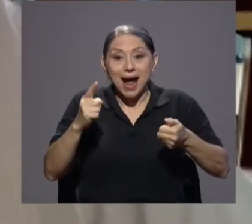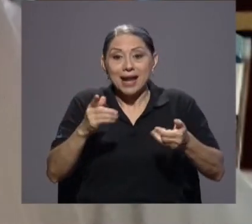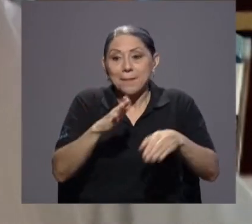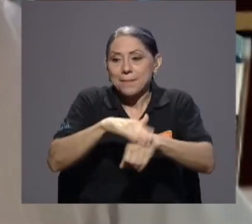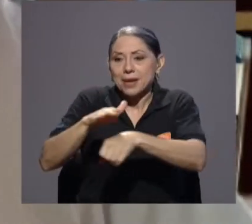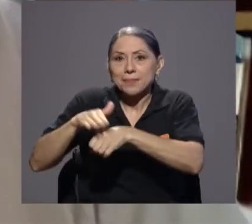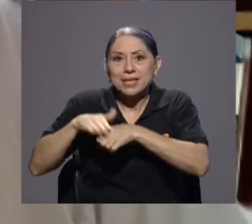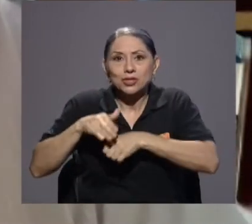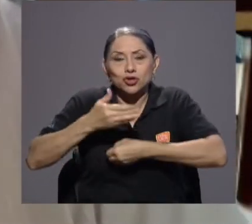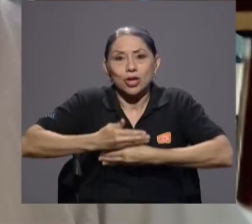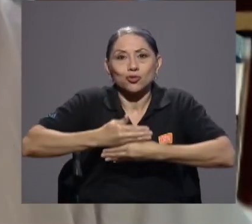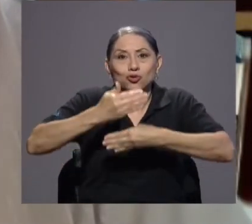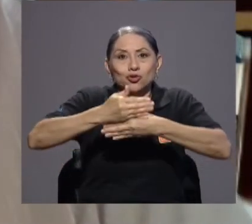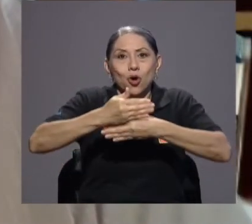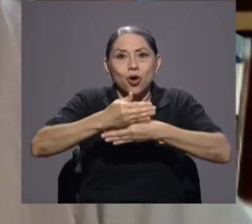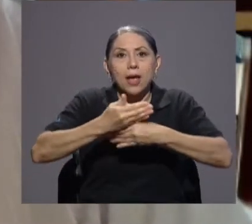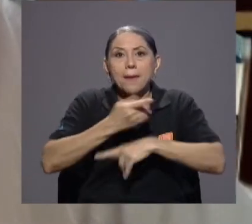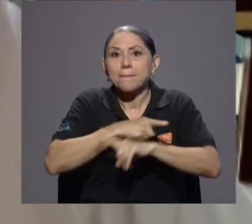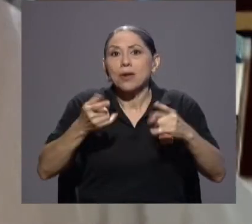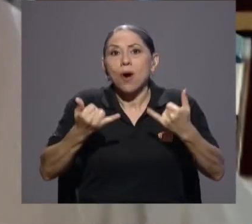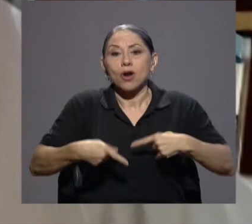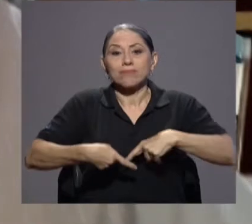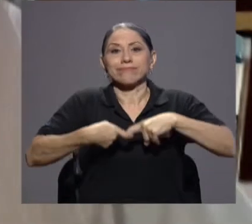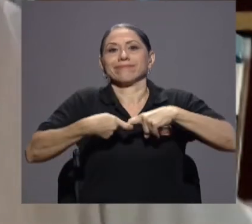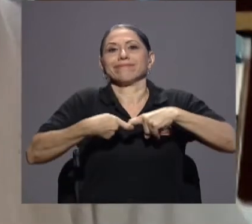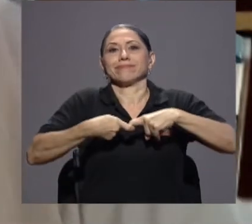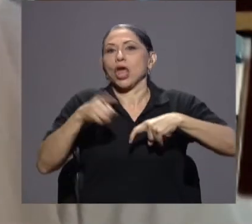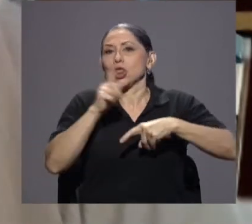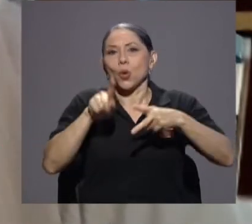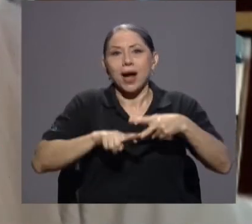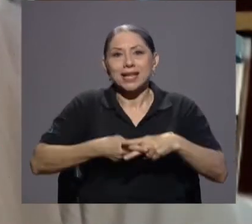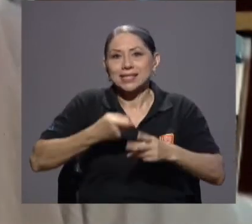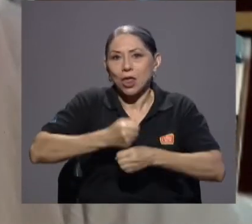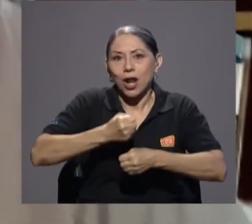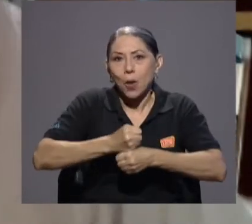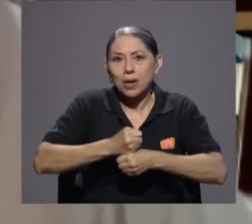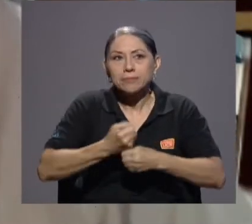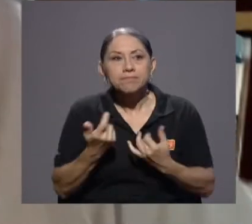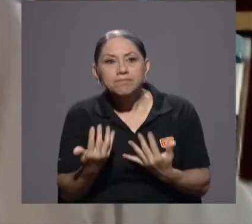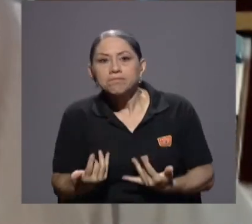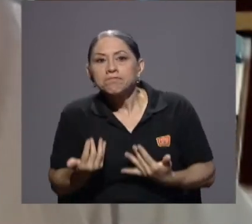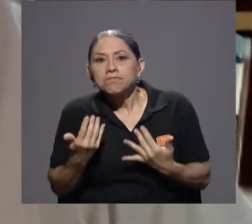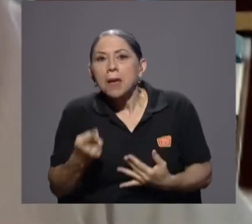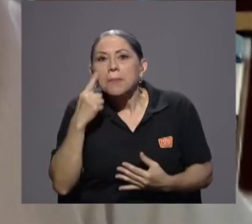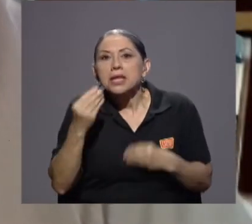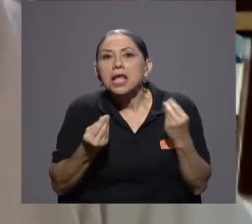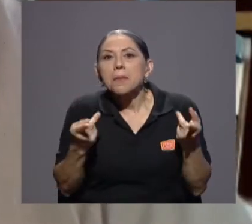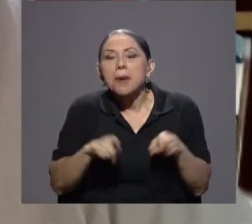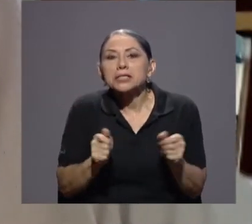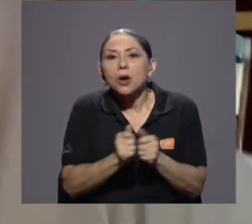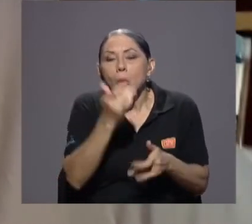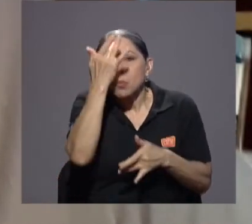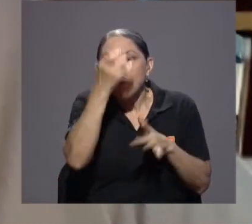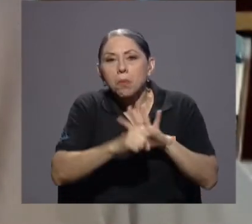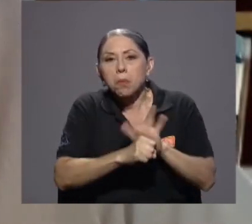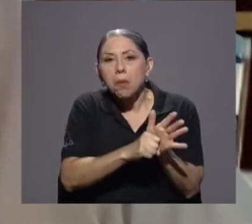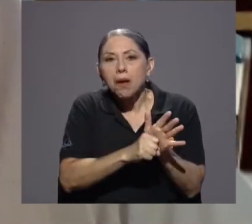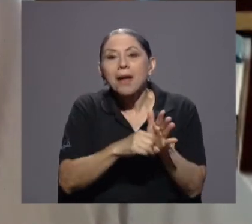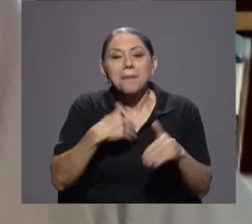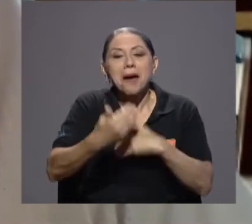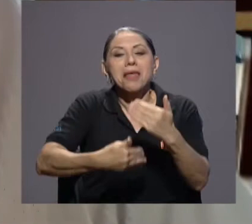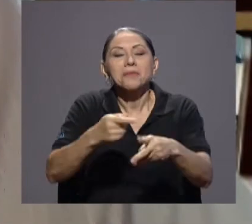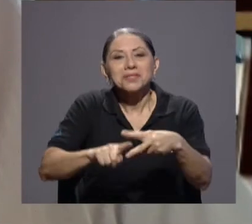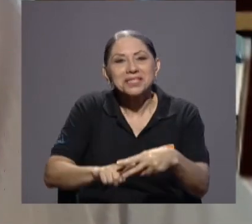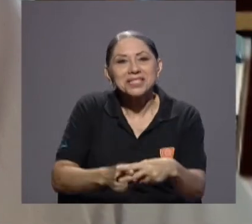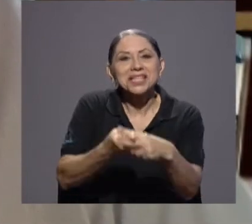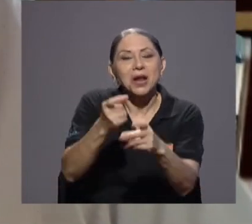Y tienen en las obras los proyectos detenidos a la espera de ver cómo evoluciona el tema de la pandemia para iniciar obra. Y tal vez incluso Esteban podría hablar un poquito